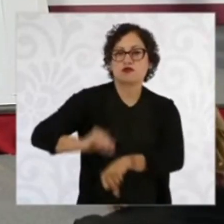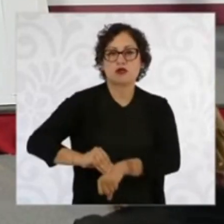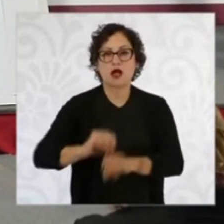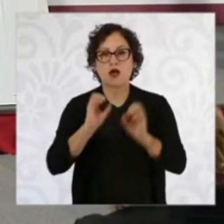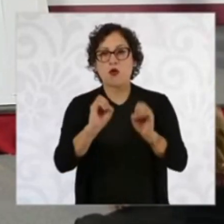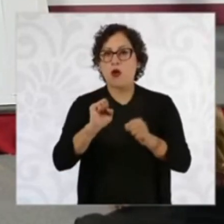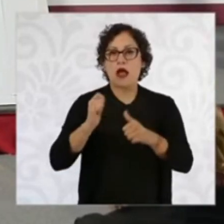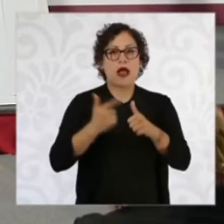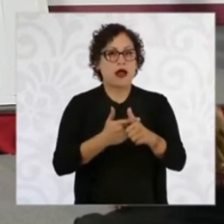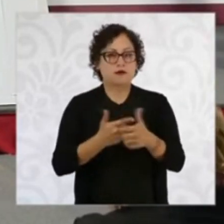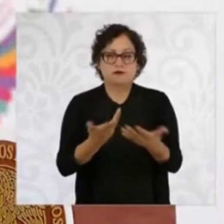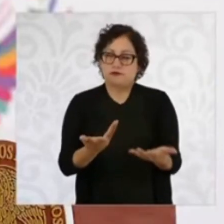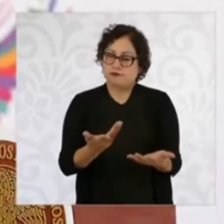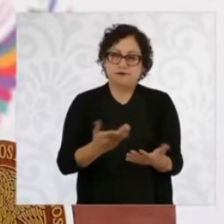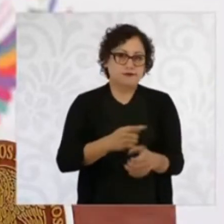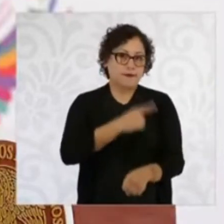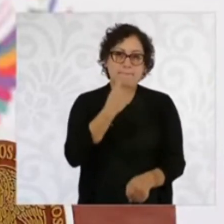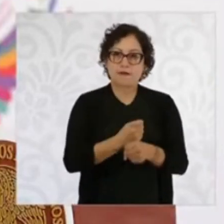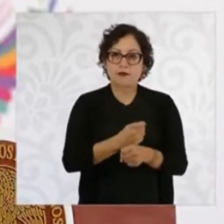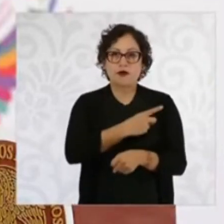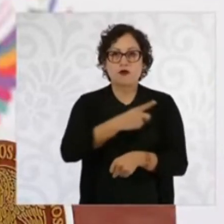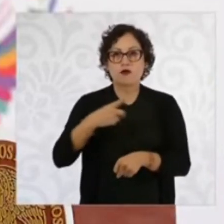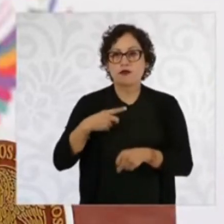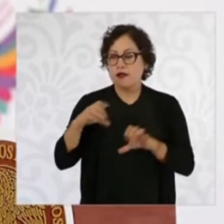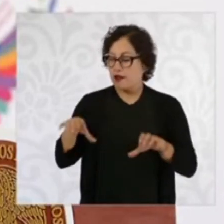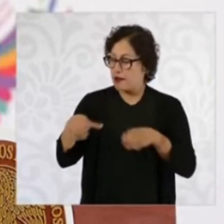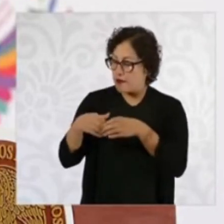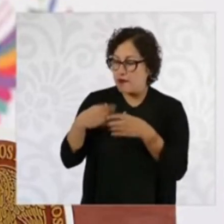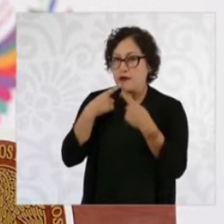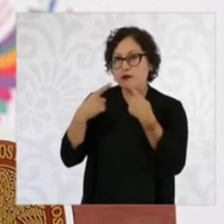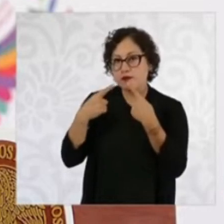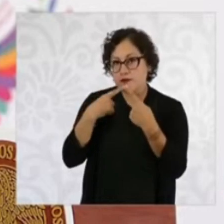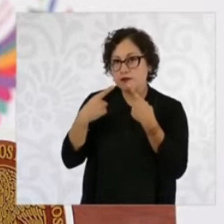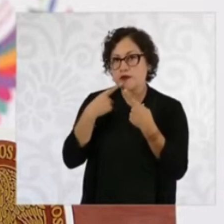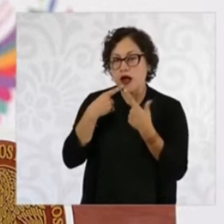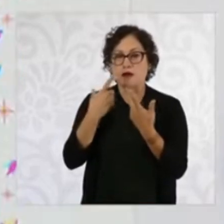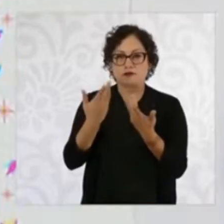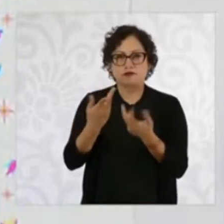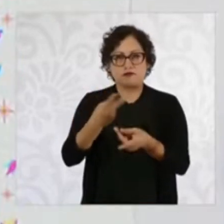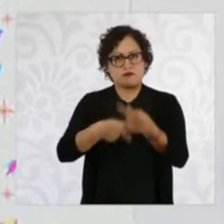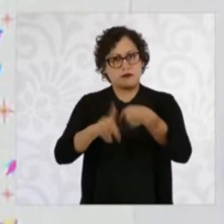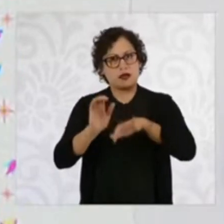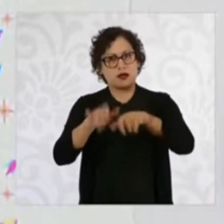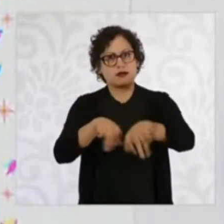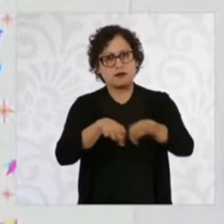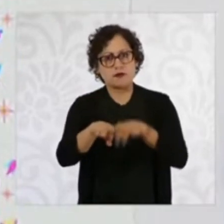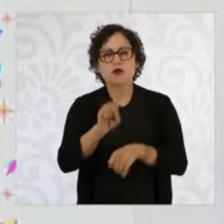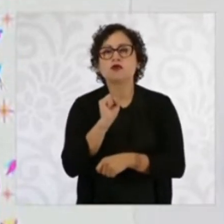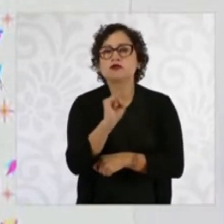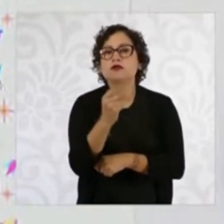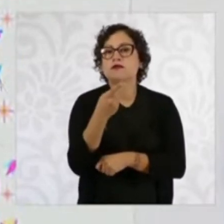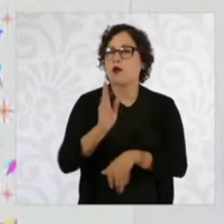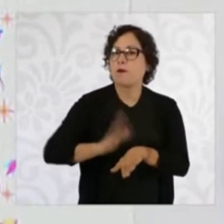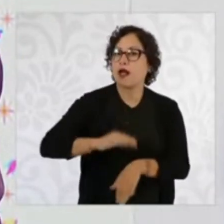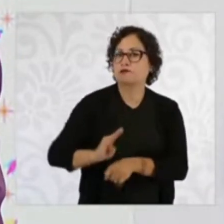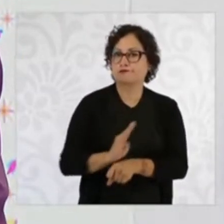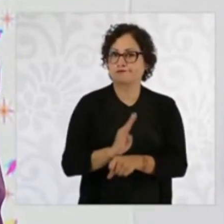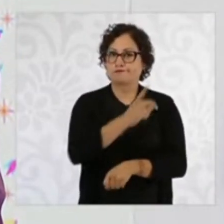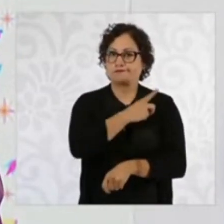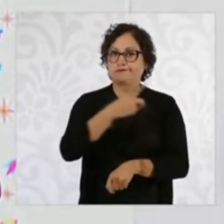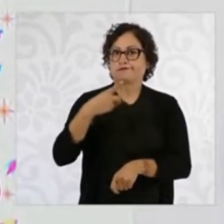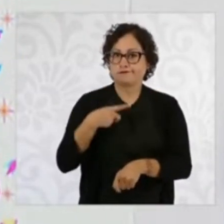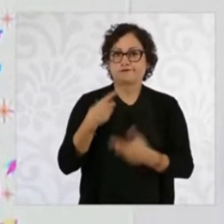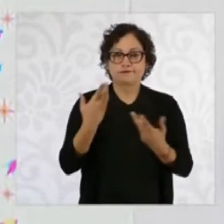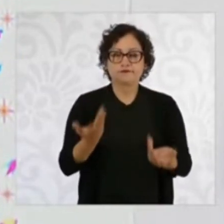pues primero tiene que ser también incluyente, es decir, que no solamente es el empleo, sino que genere otros beneficios. Y también pues tiene que